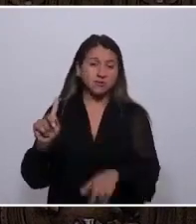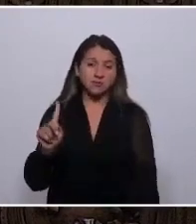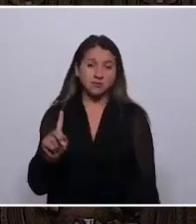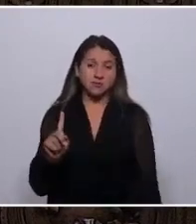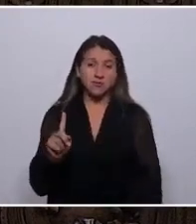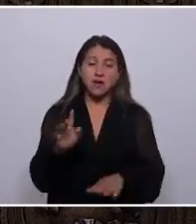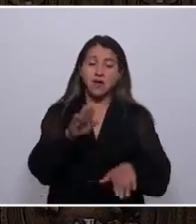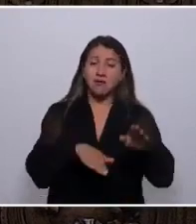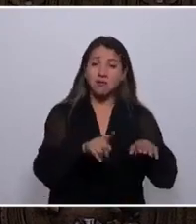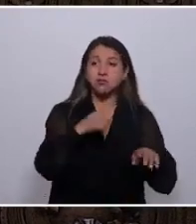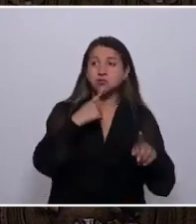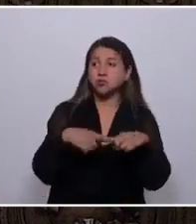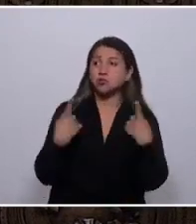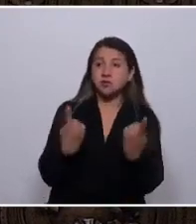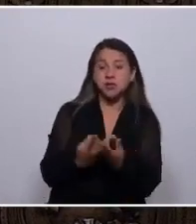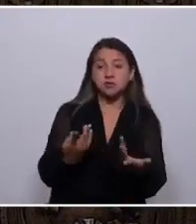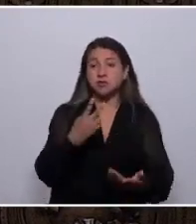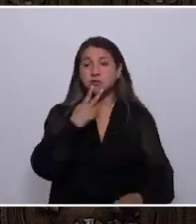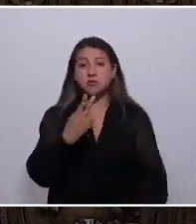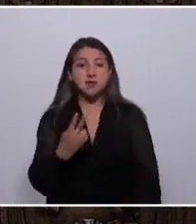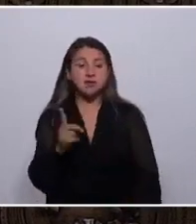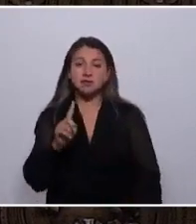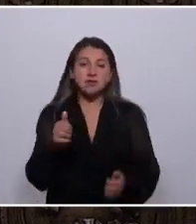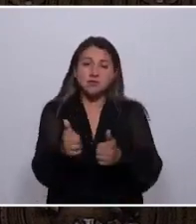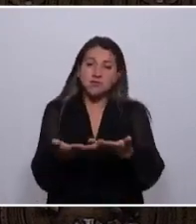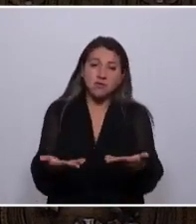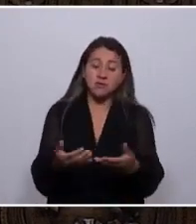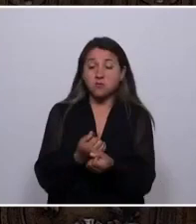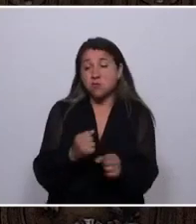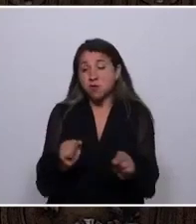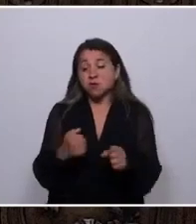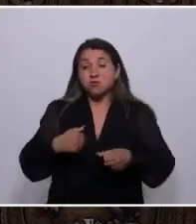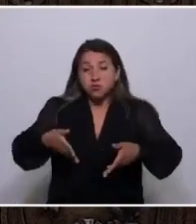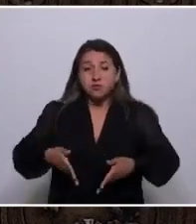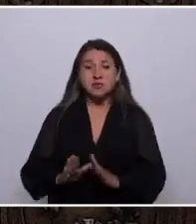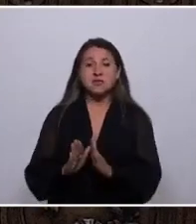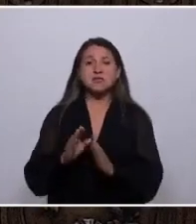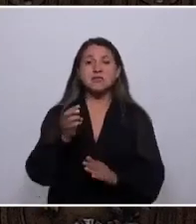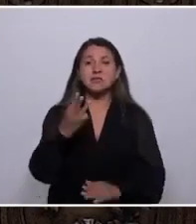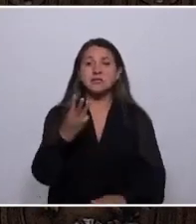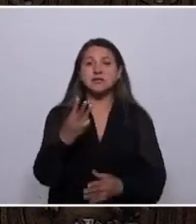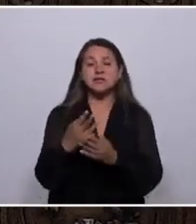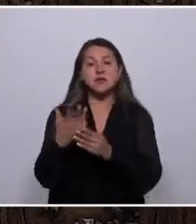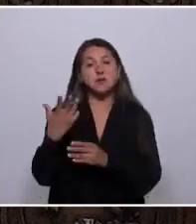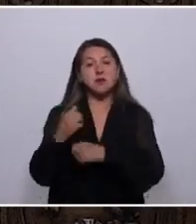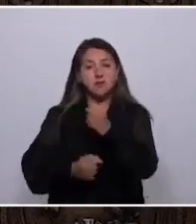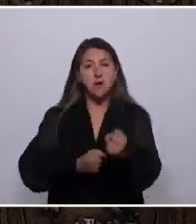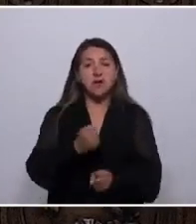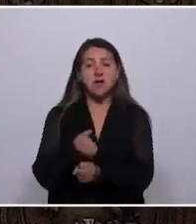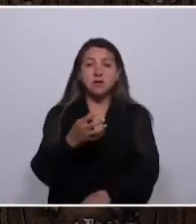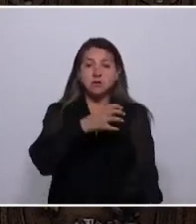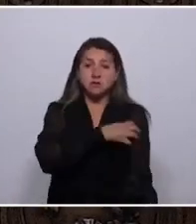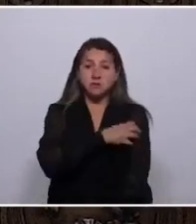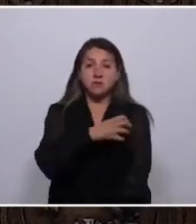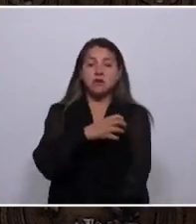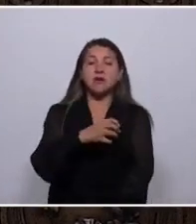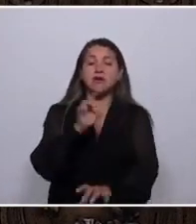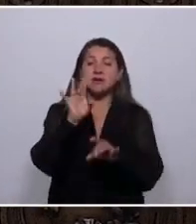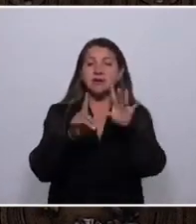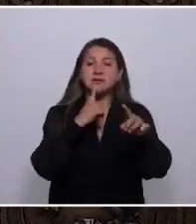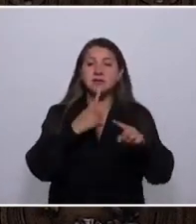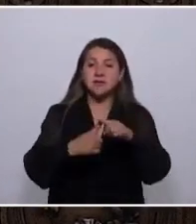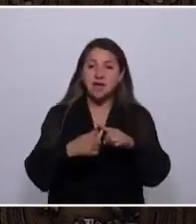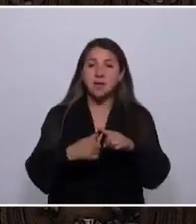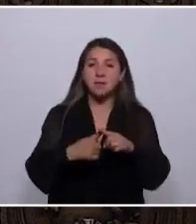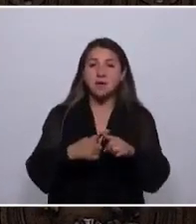Muchas veces su contexto y su entorno no son propicios. Nací hace 39 años en la región Estrella, llamada así por la